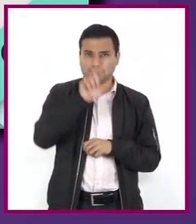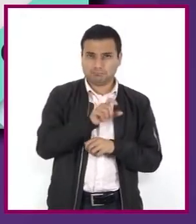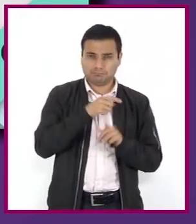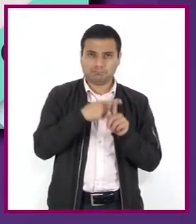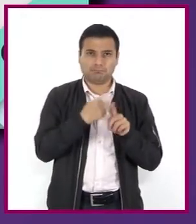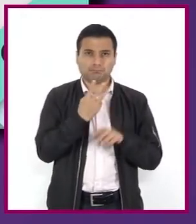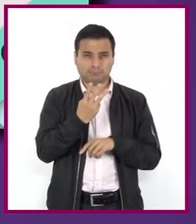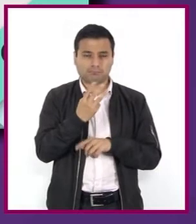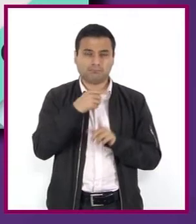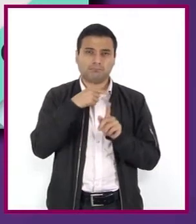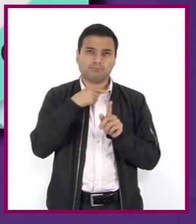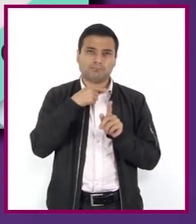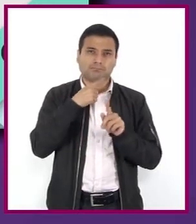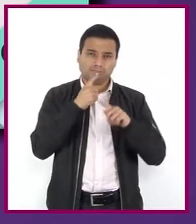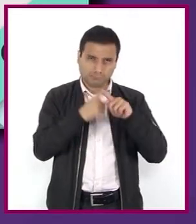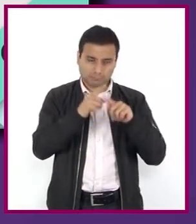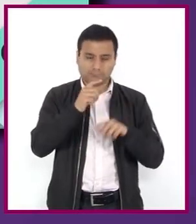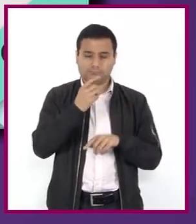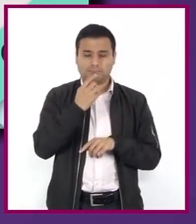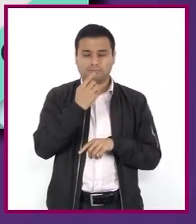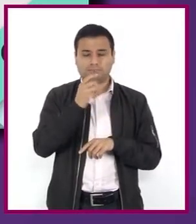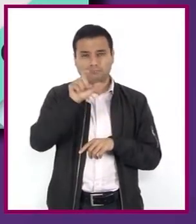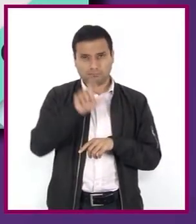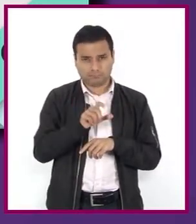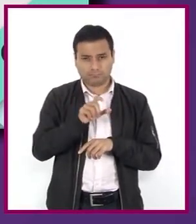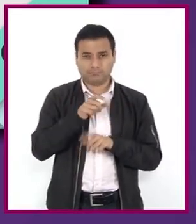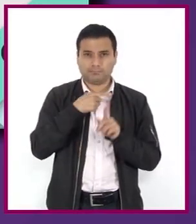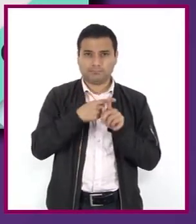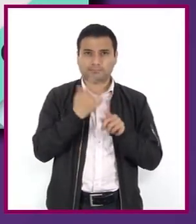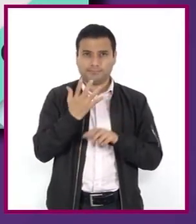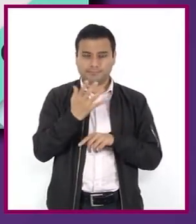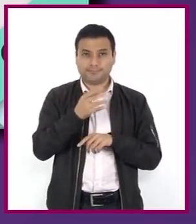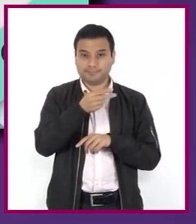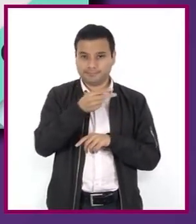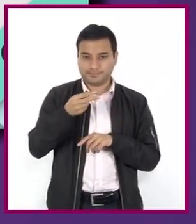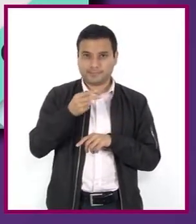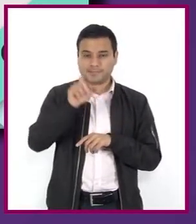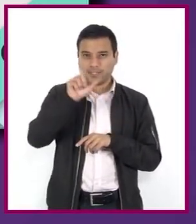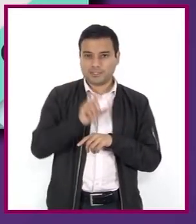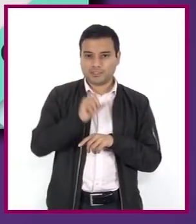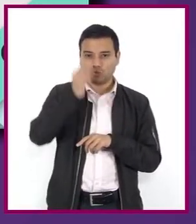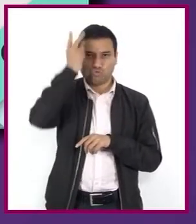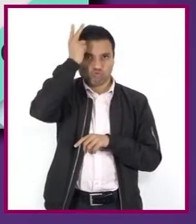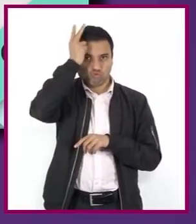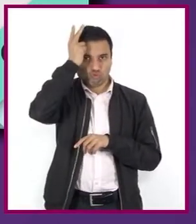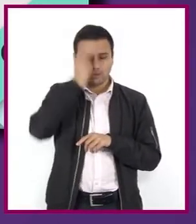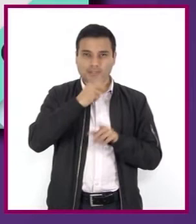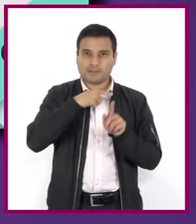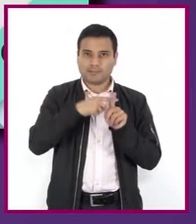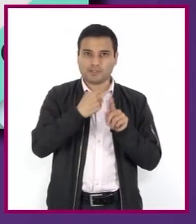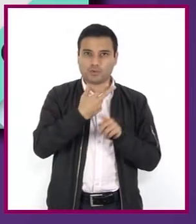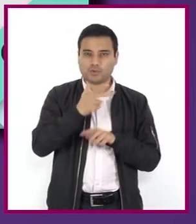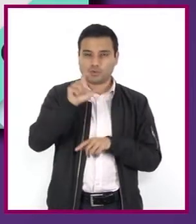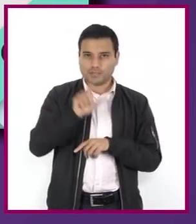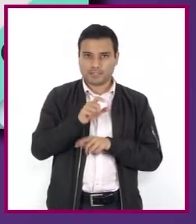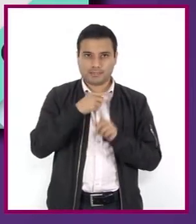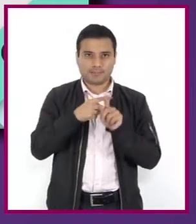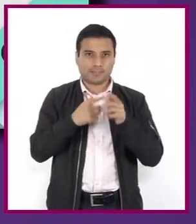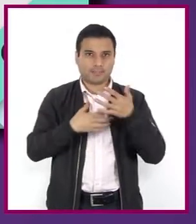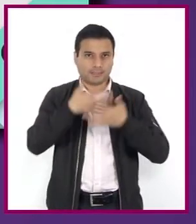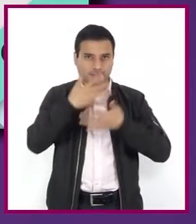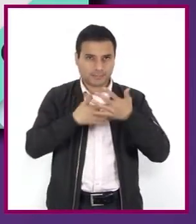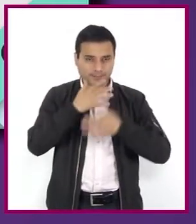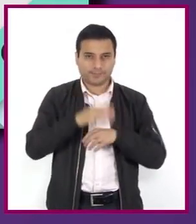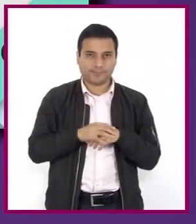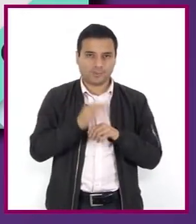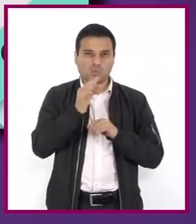por x más 5 y obtenemos el resultado x cuadrada más 8x más 15. Y,